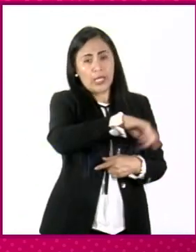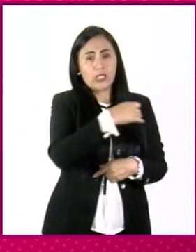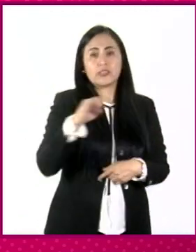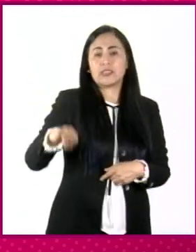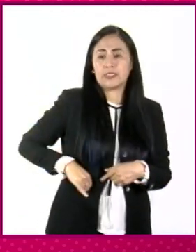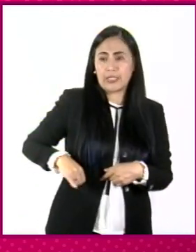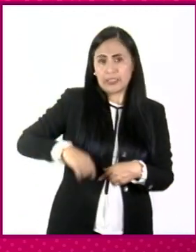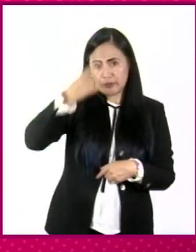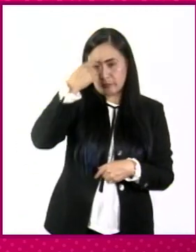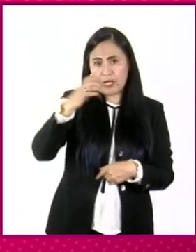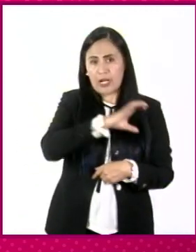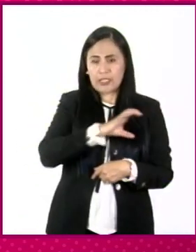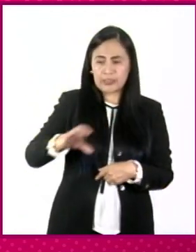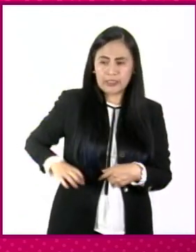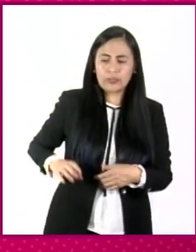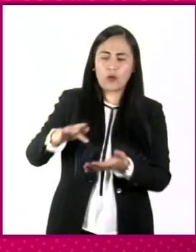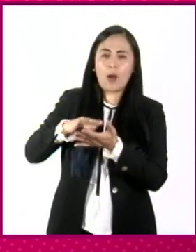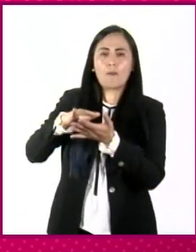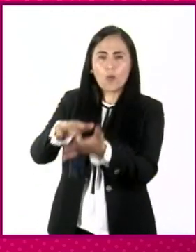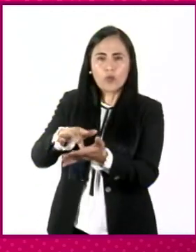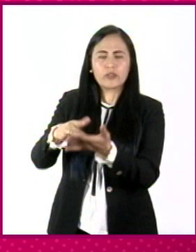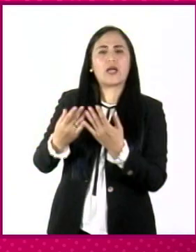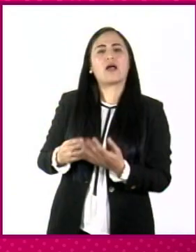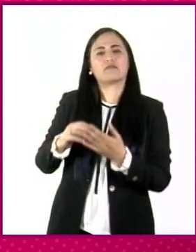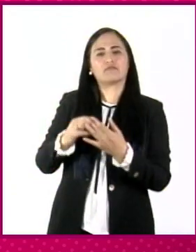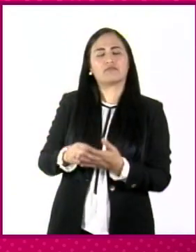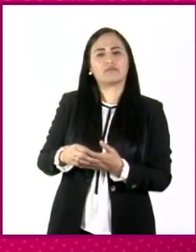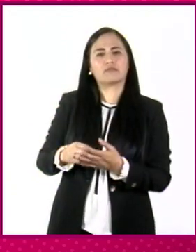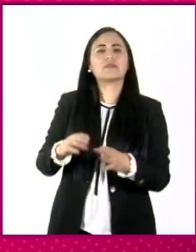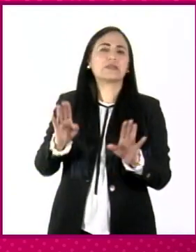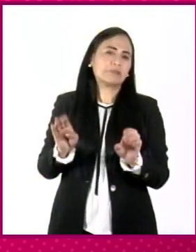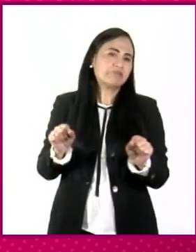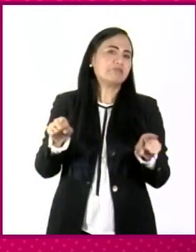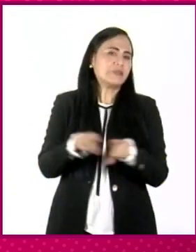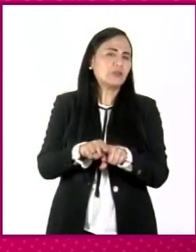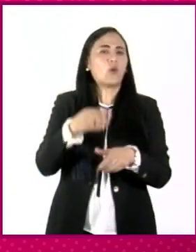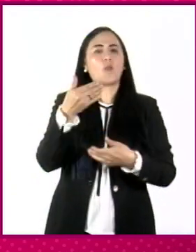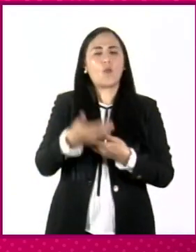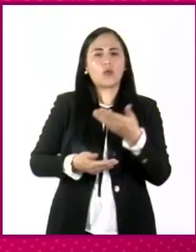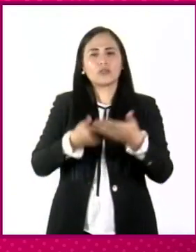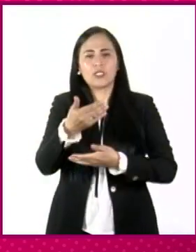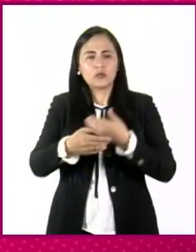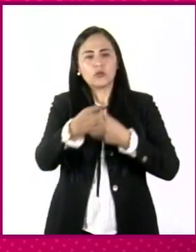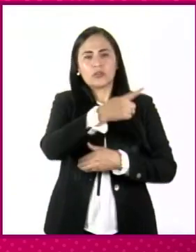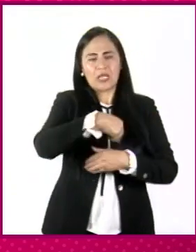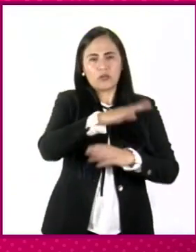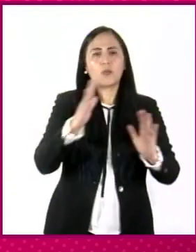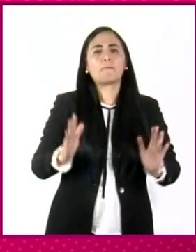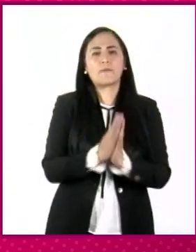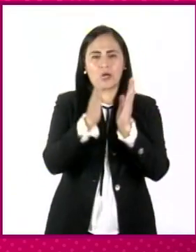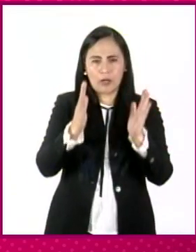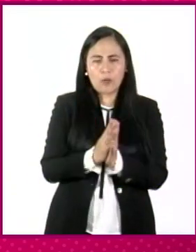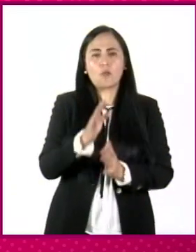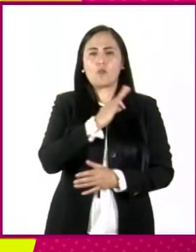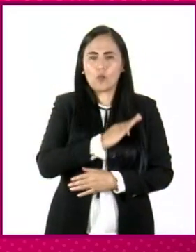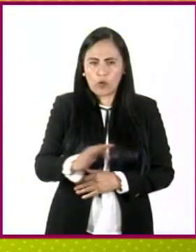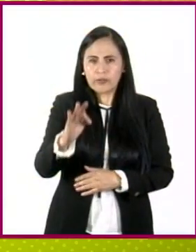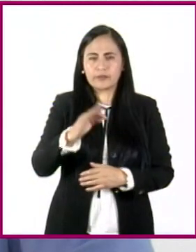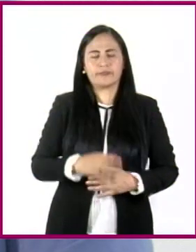apoyar candidatos, para poder incidir y participar a través de los procesos de elección de estos candidatos.